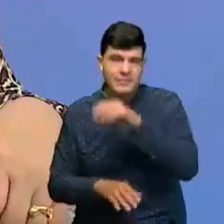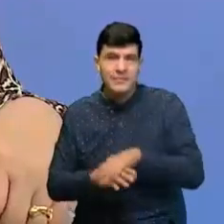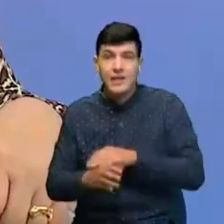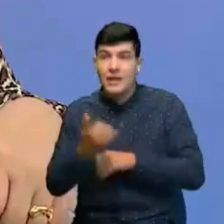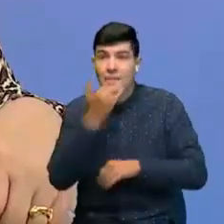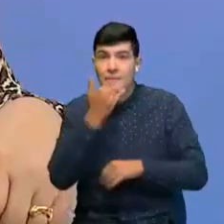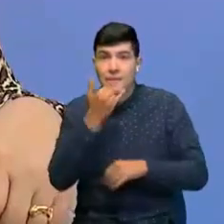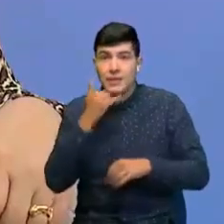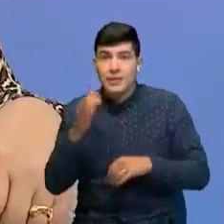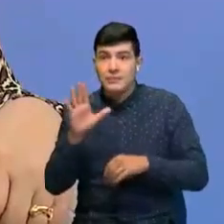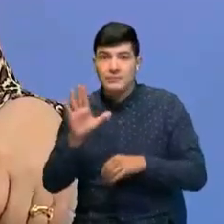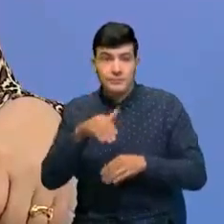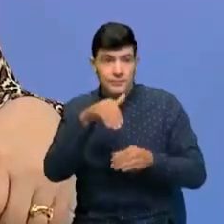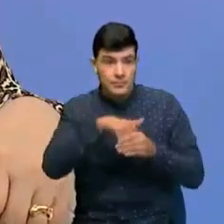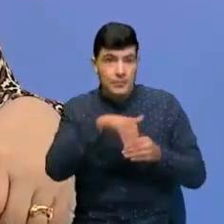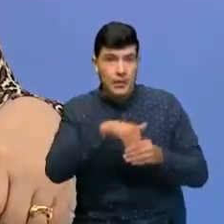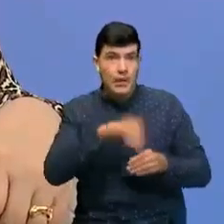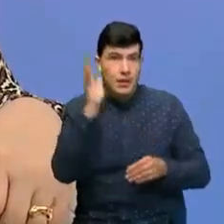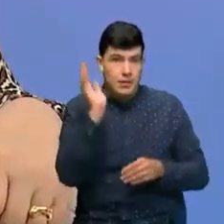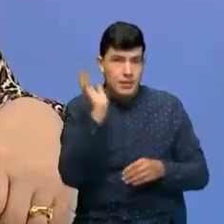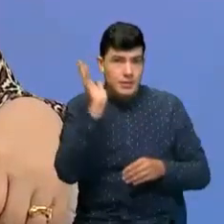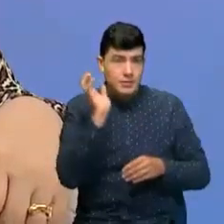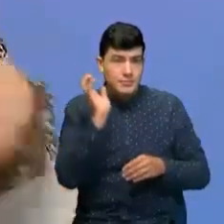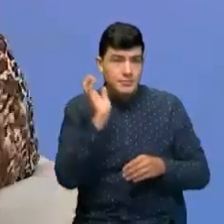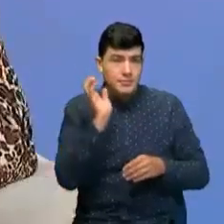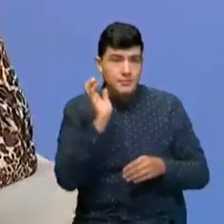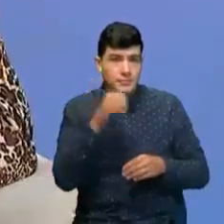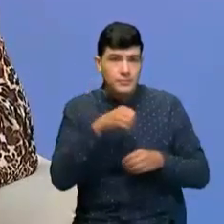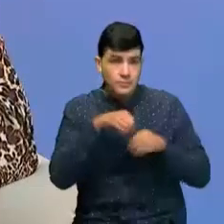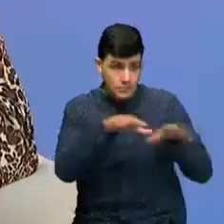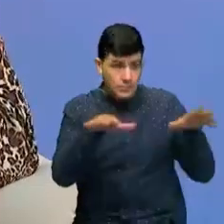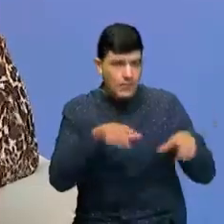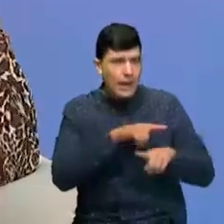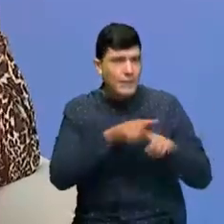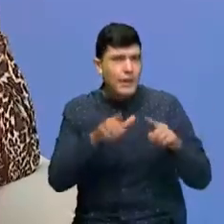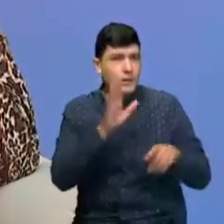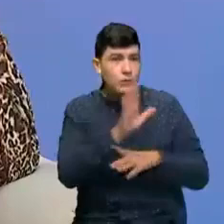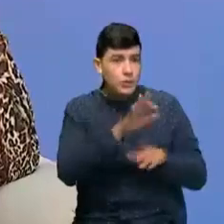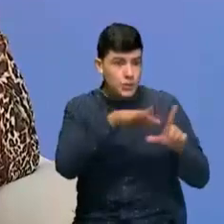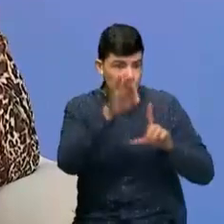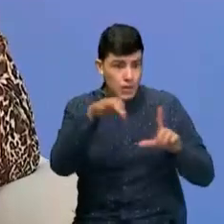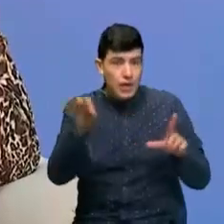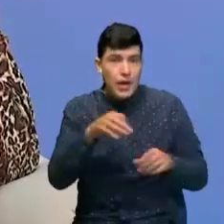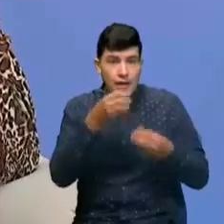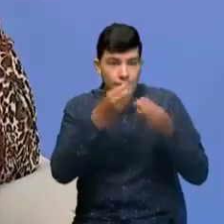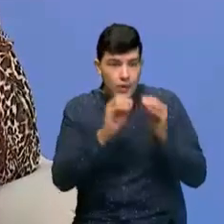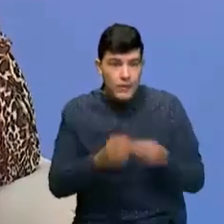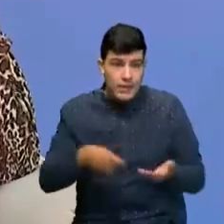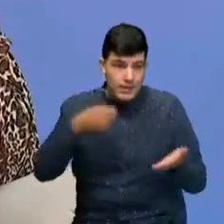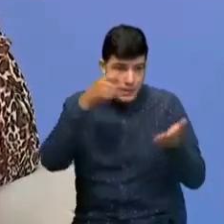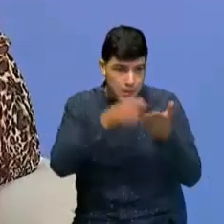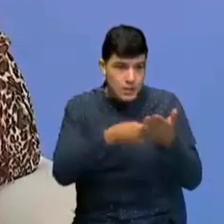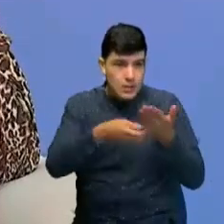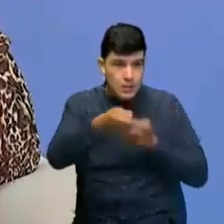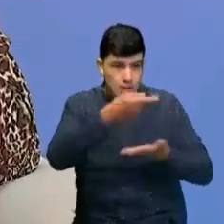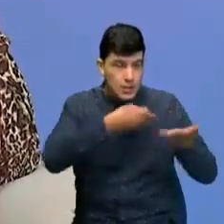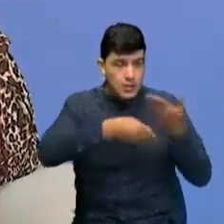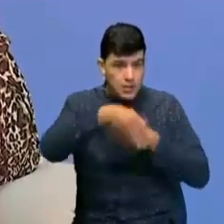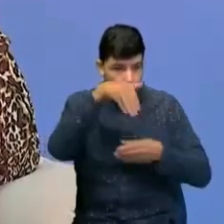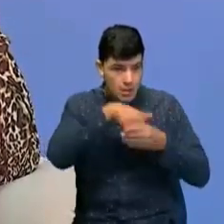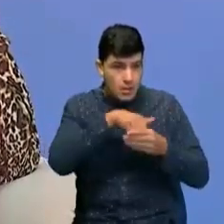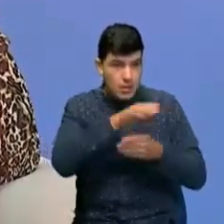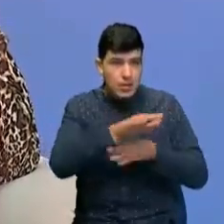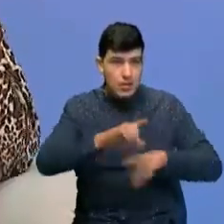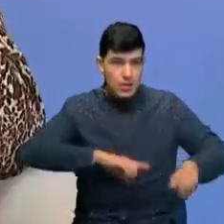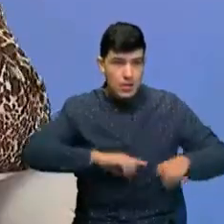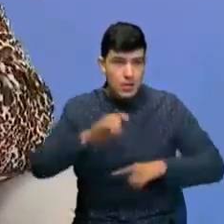prima media? Ellos le exigen 1.300 semanas, pero el monto porcentual y la forma de liquidar del régimen de prima media administrado